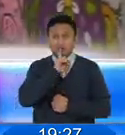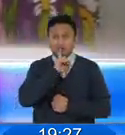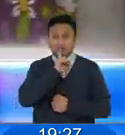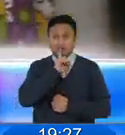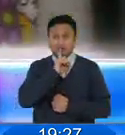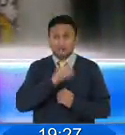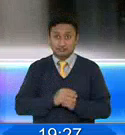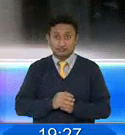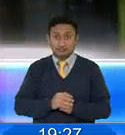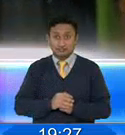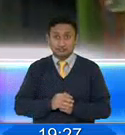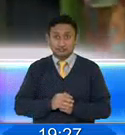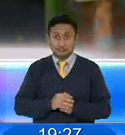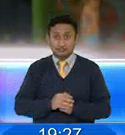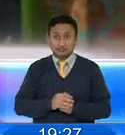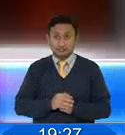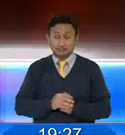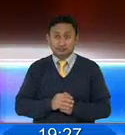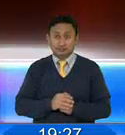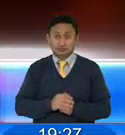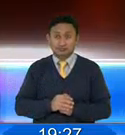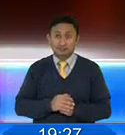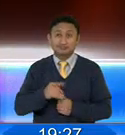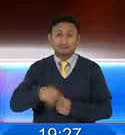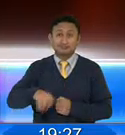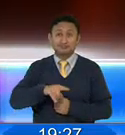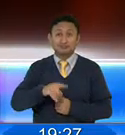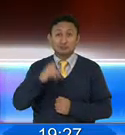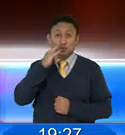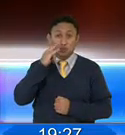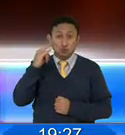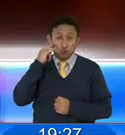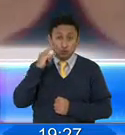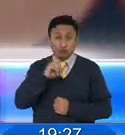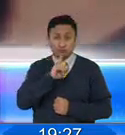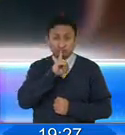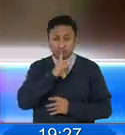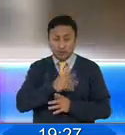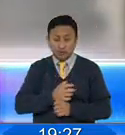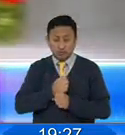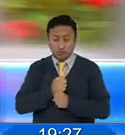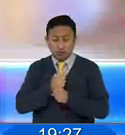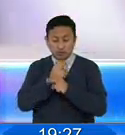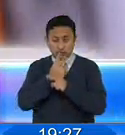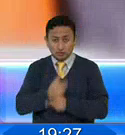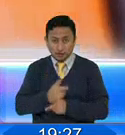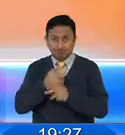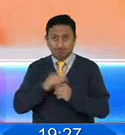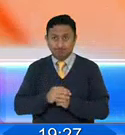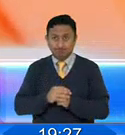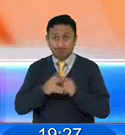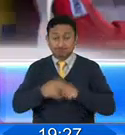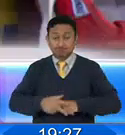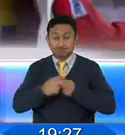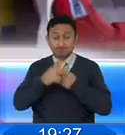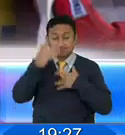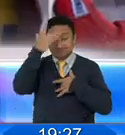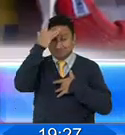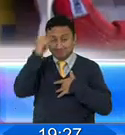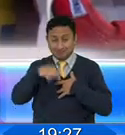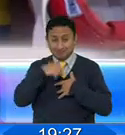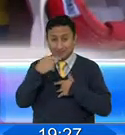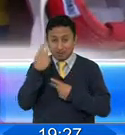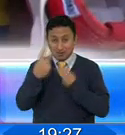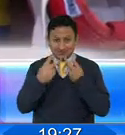busca precautelar por todos los modos la seguridad de los pequeños y de las madres desde que empezó la pandemia en marzo no